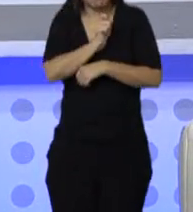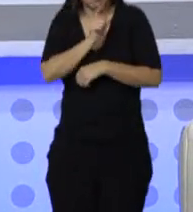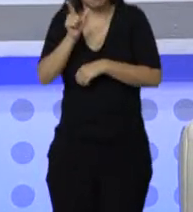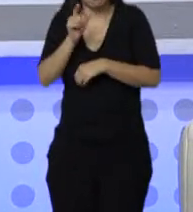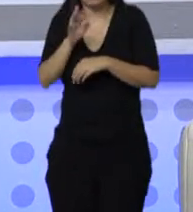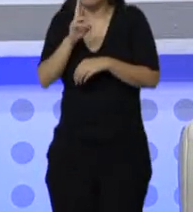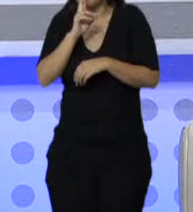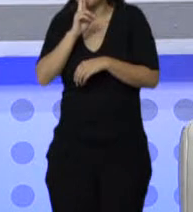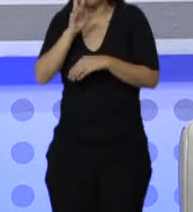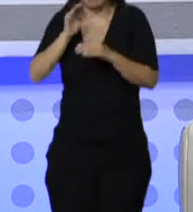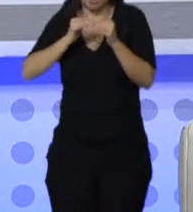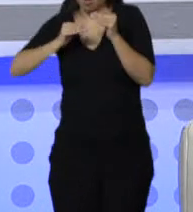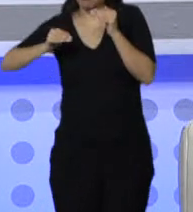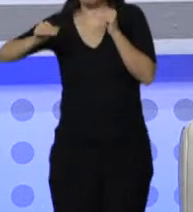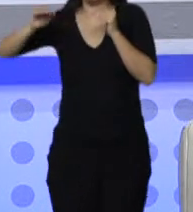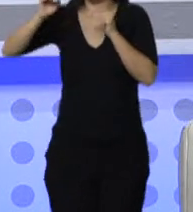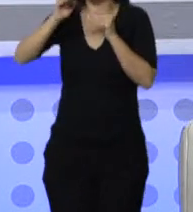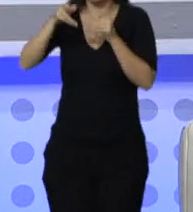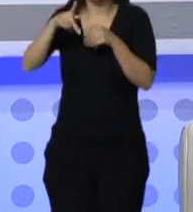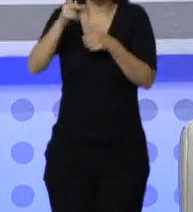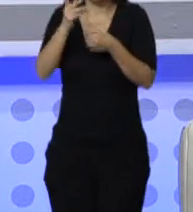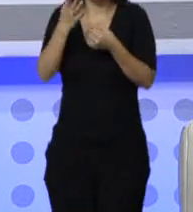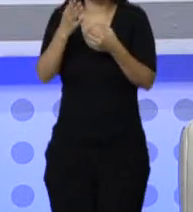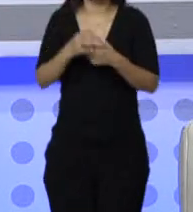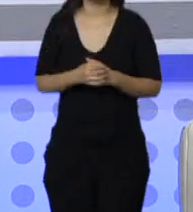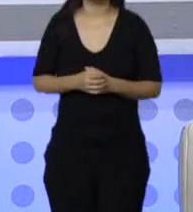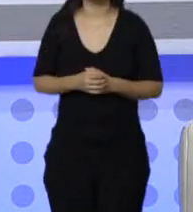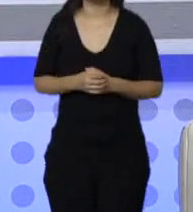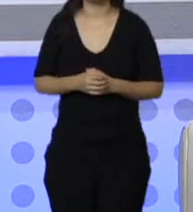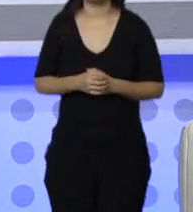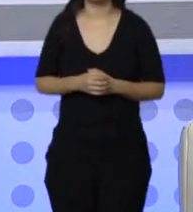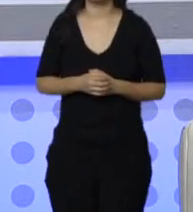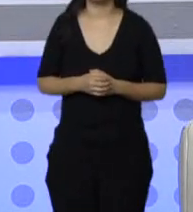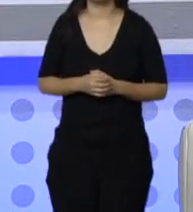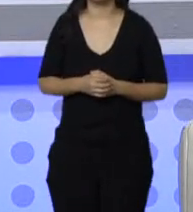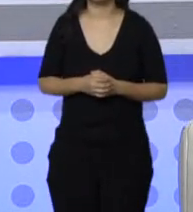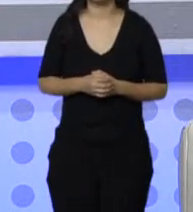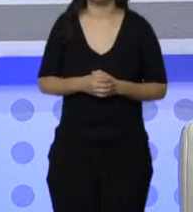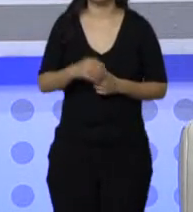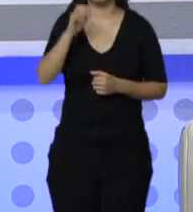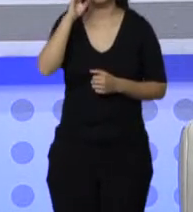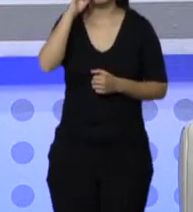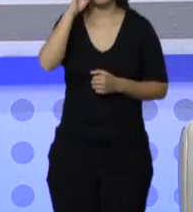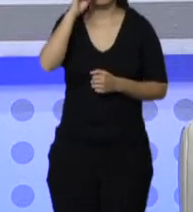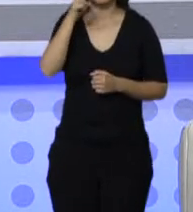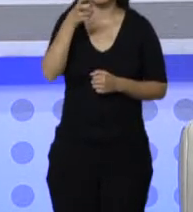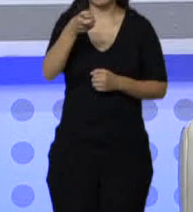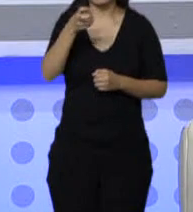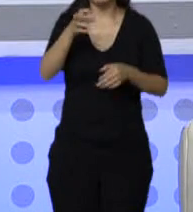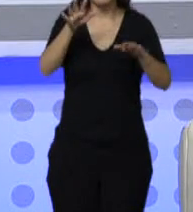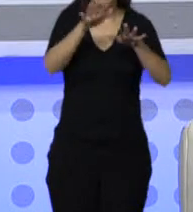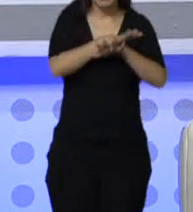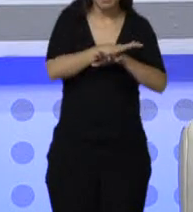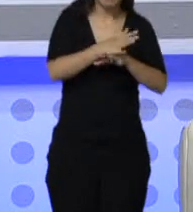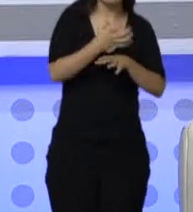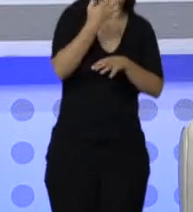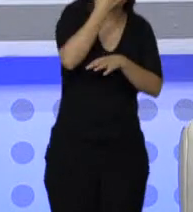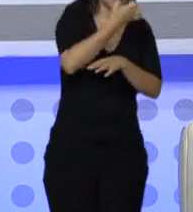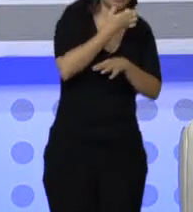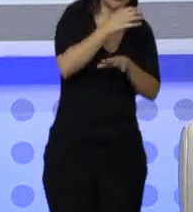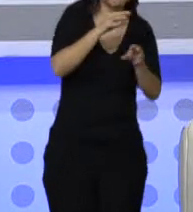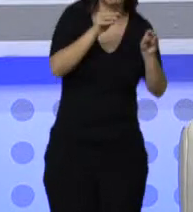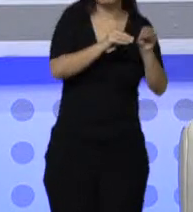su punto de vista pero bueno la realidad es que está esta migración está